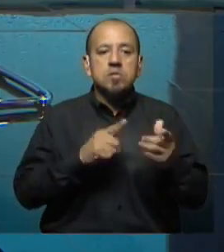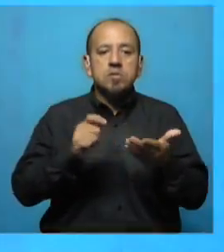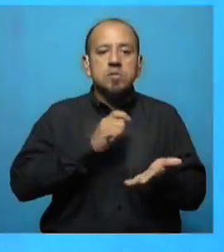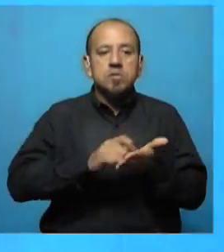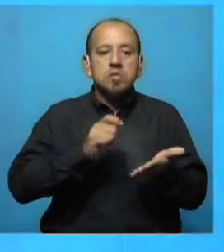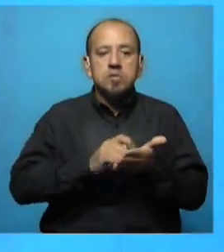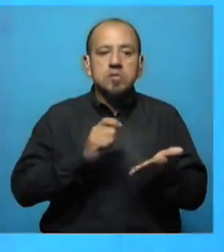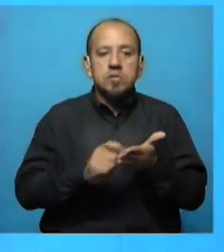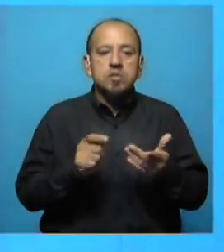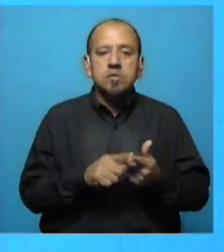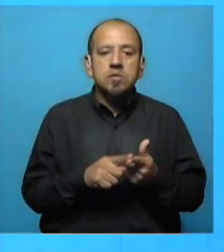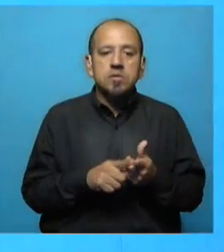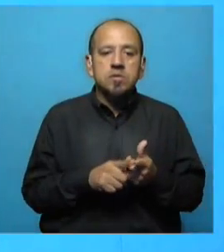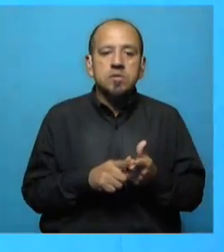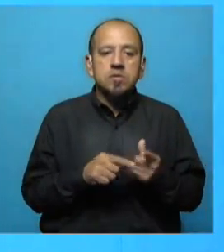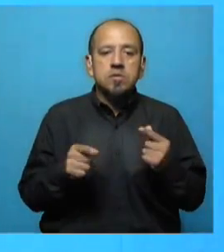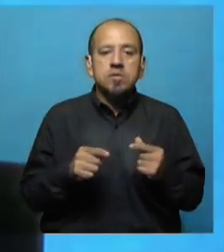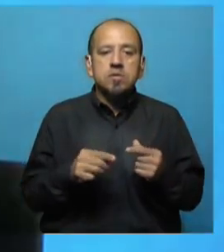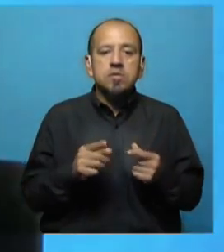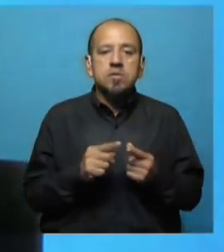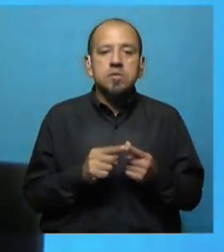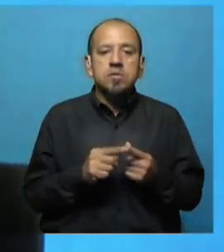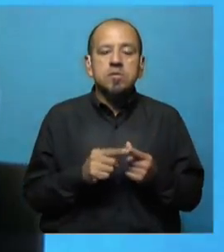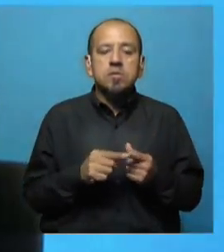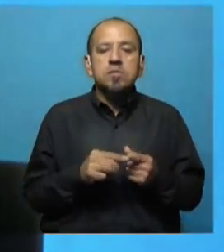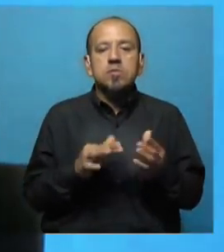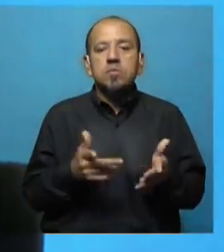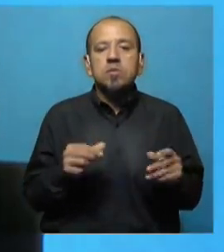espere bueno esperen hasta último momento